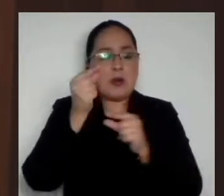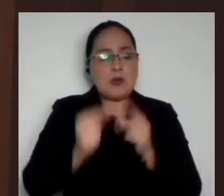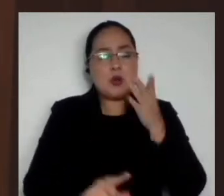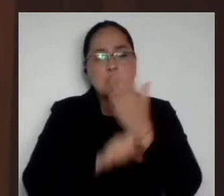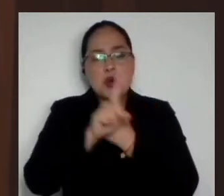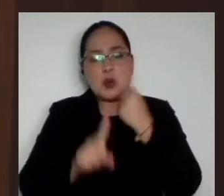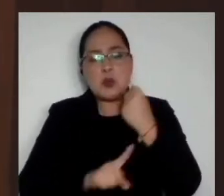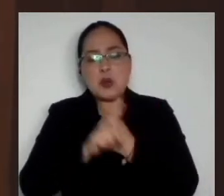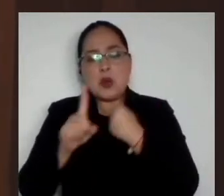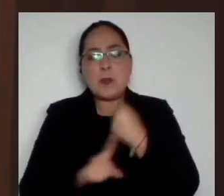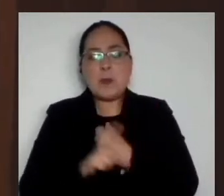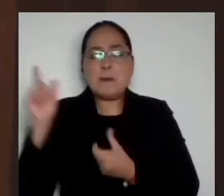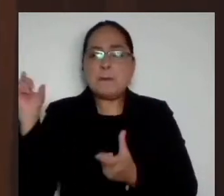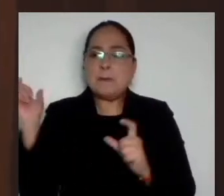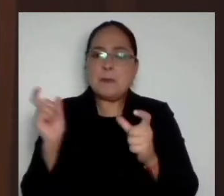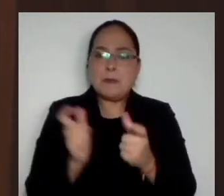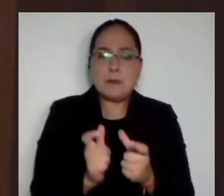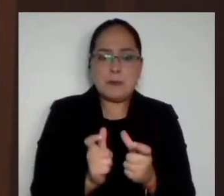particularmente.